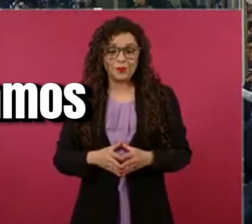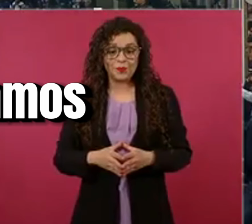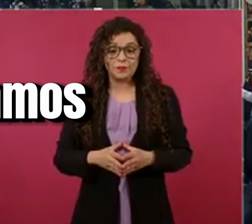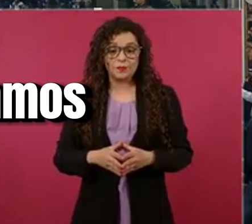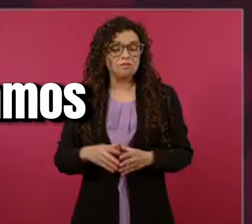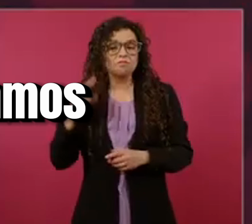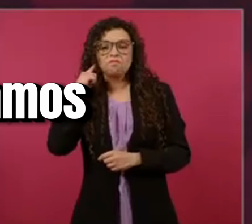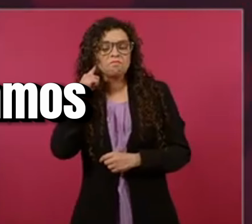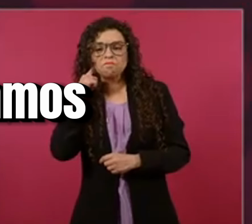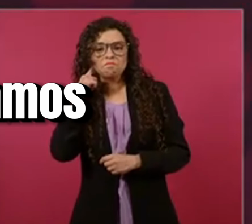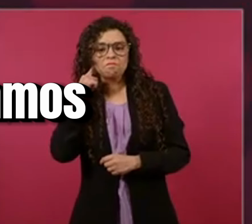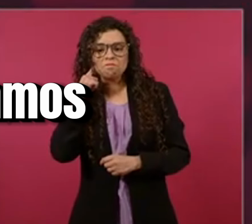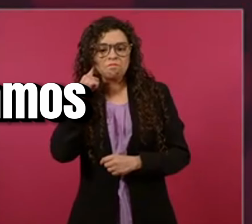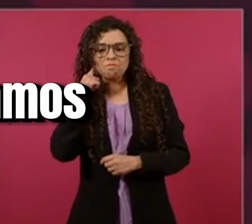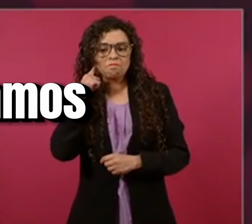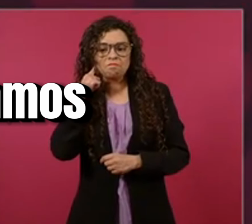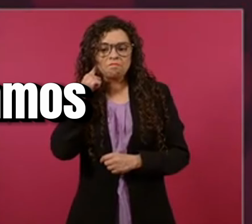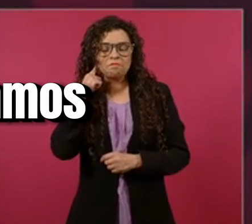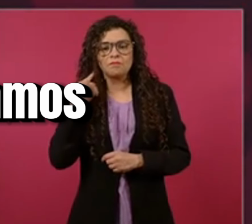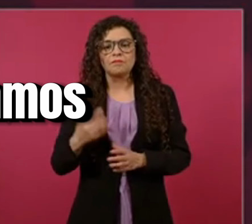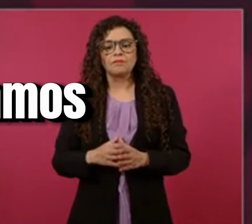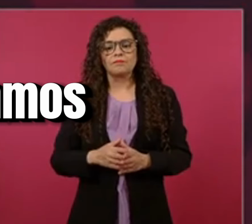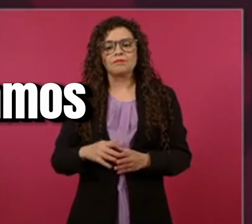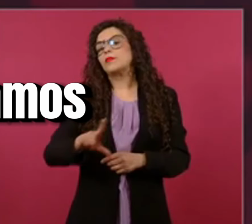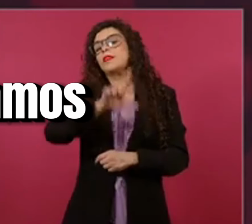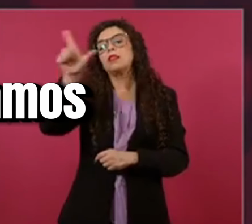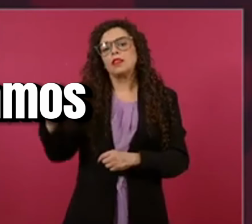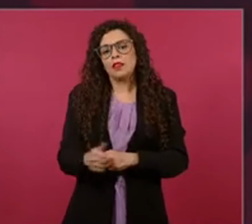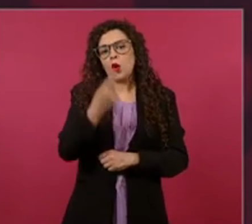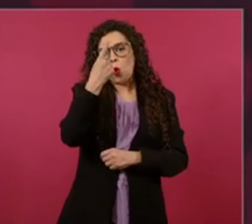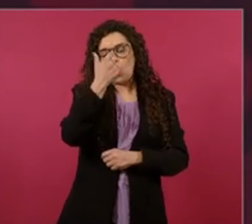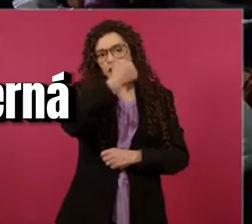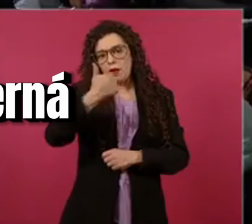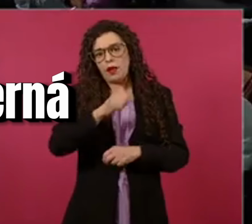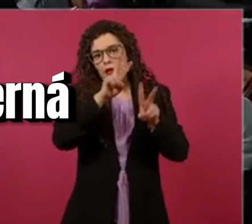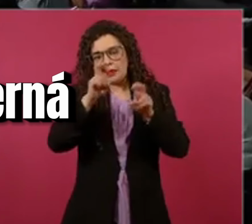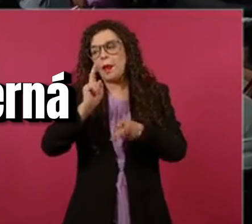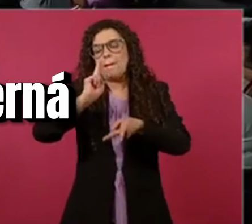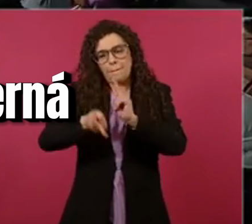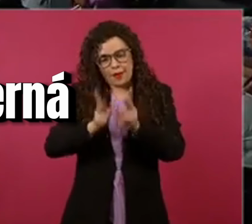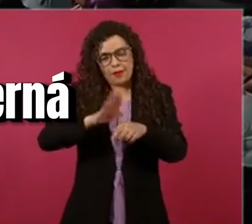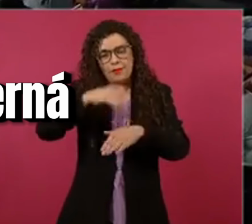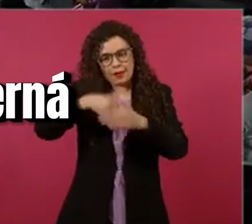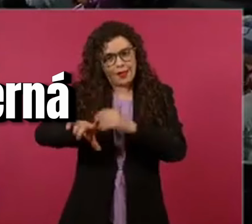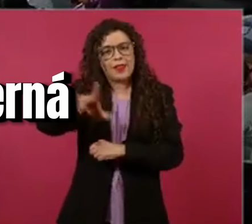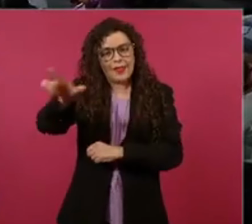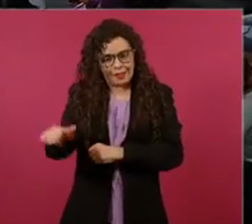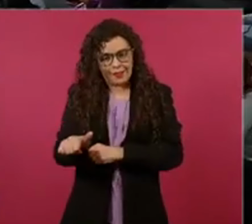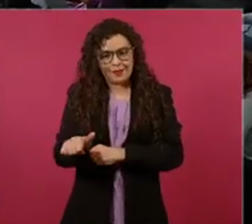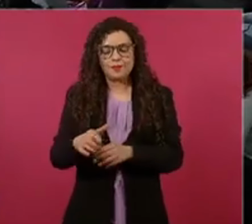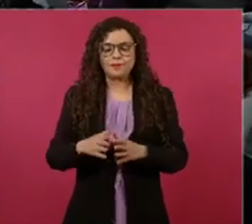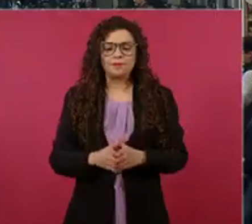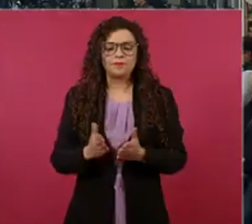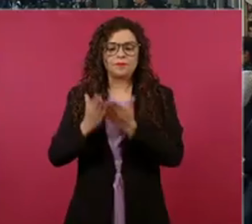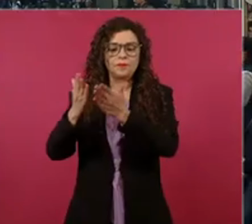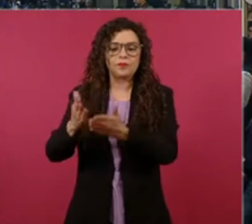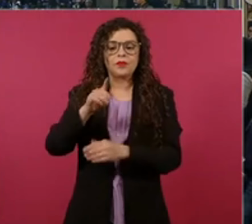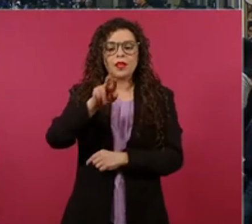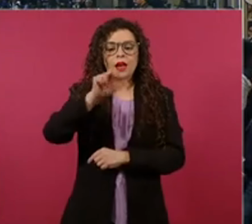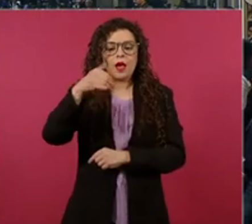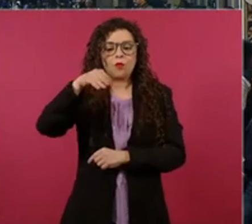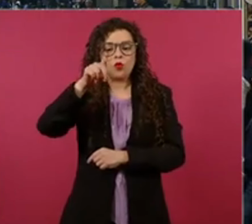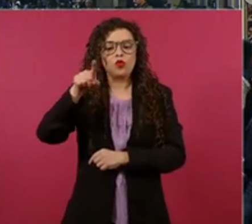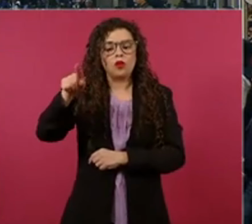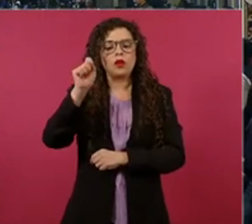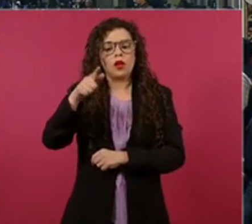Vamos a verlo, ya vamos a platicarlo, vamos una por una. Gracias. Última pregunta de Juan Raimundo Hernández, de Grupo Cantón.